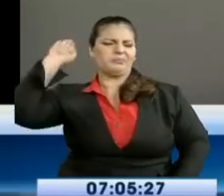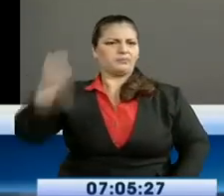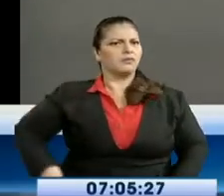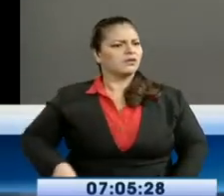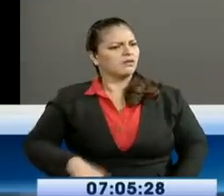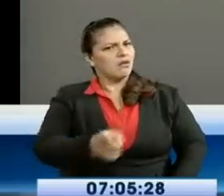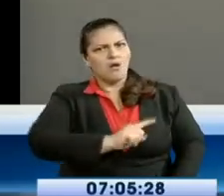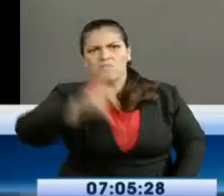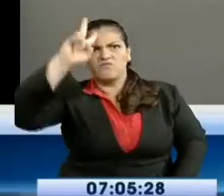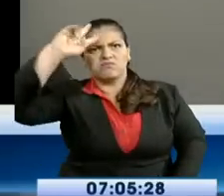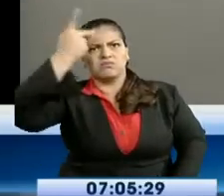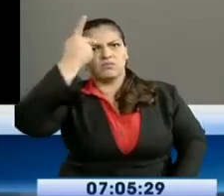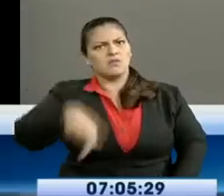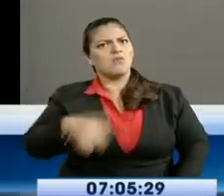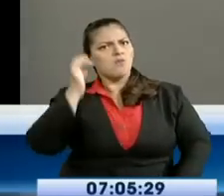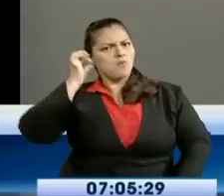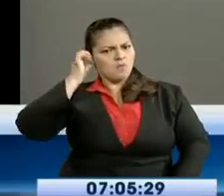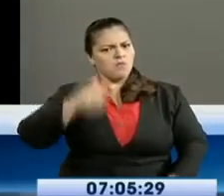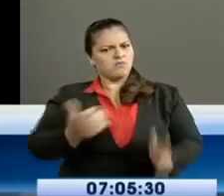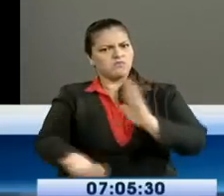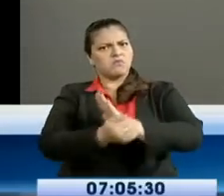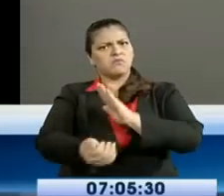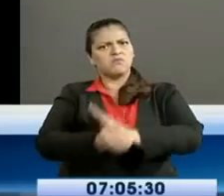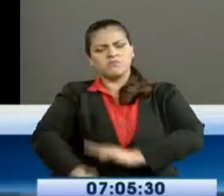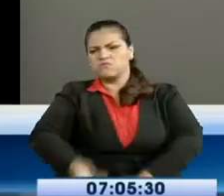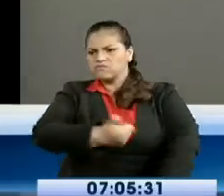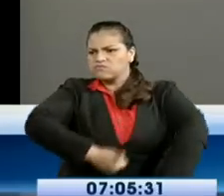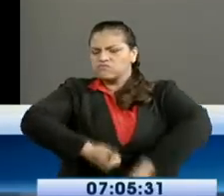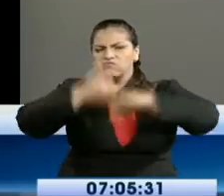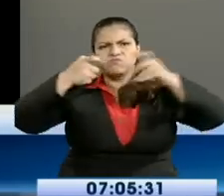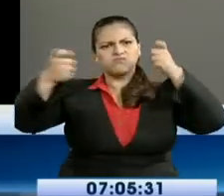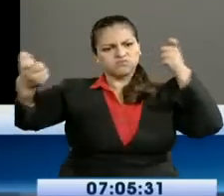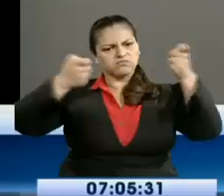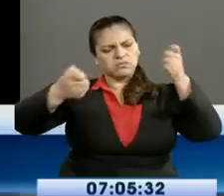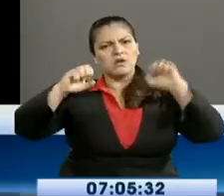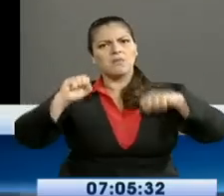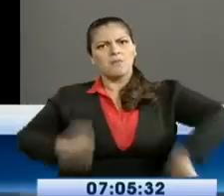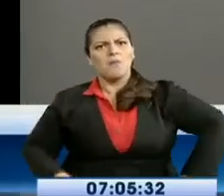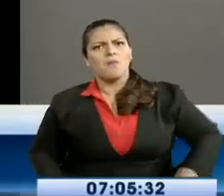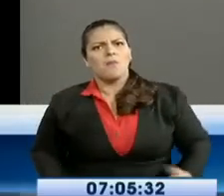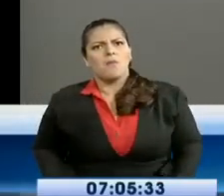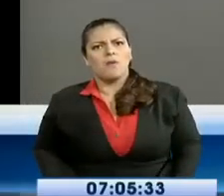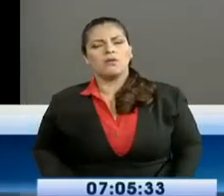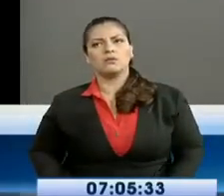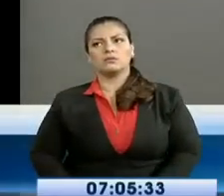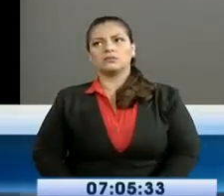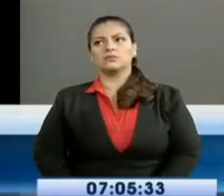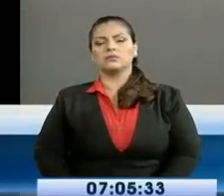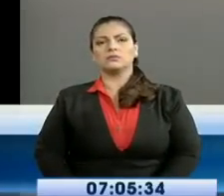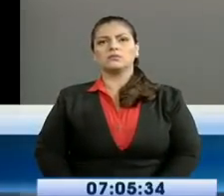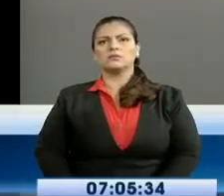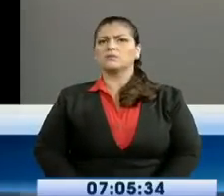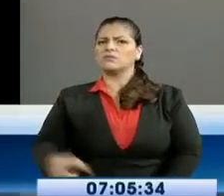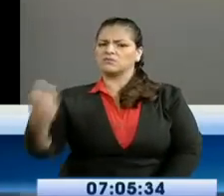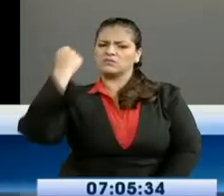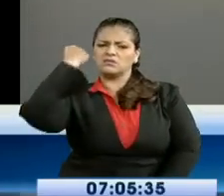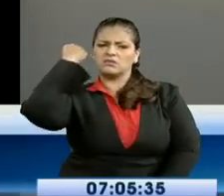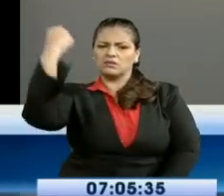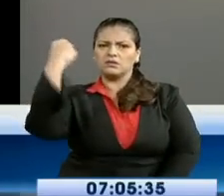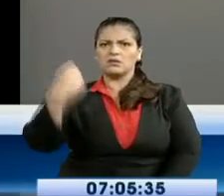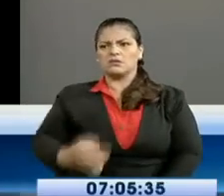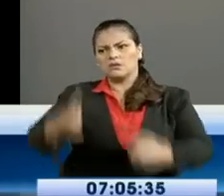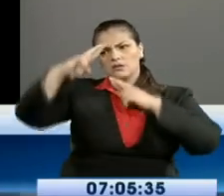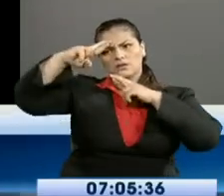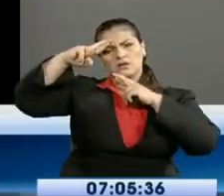Y si hubiese cometido un error el oficial, esa no era la manera de proceder. Lisa, y ellas, aparte de preparados, tienen derecho, pues son claro. mujeres,